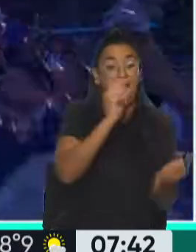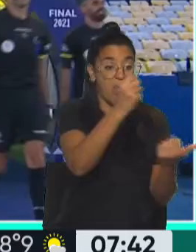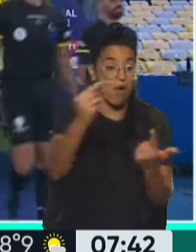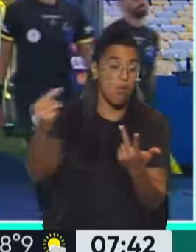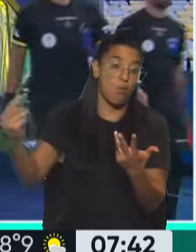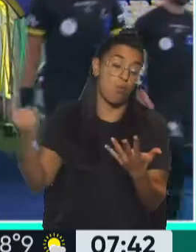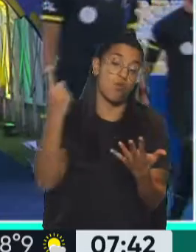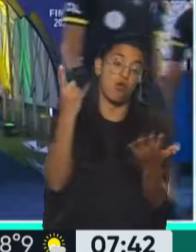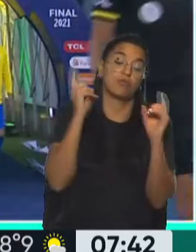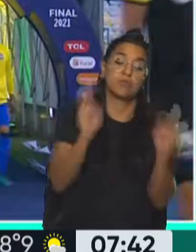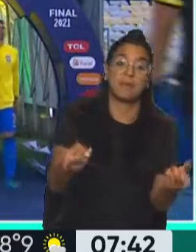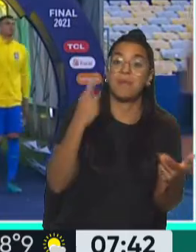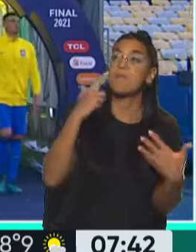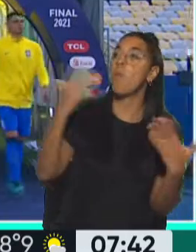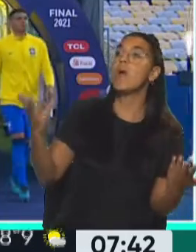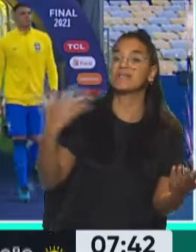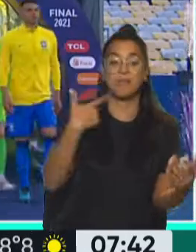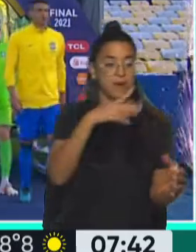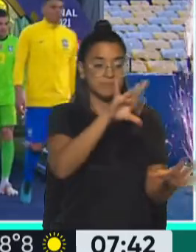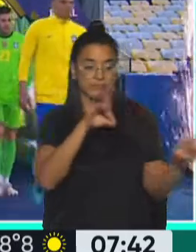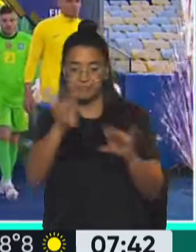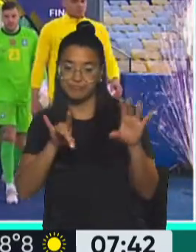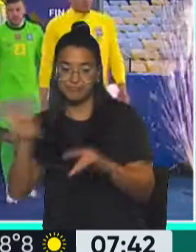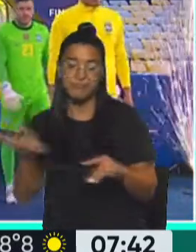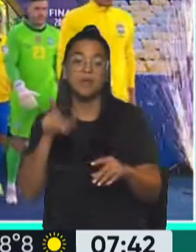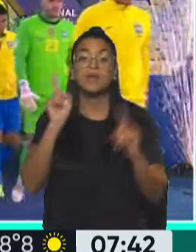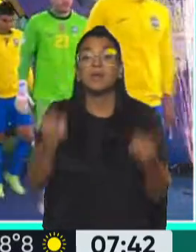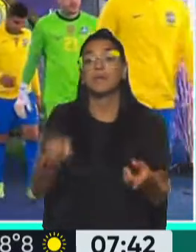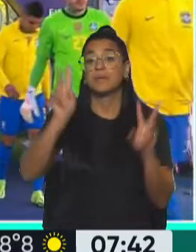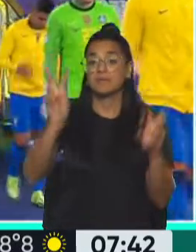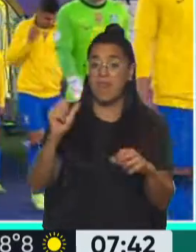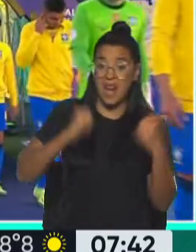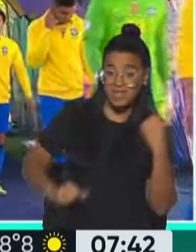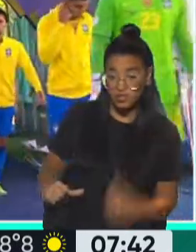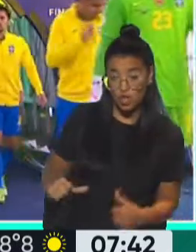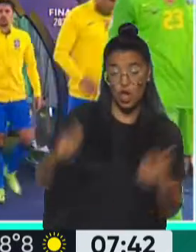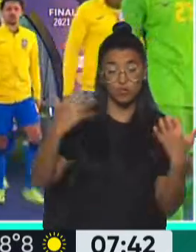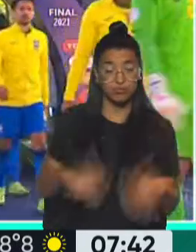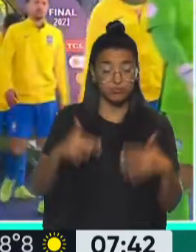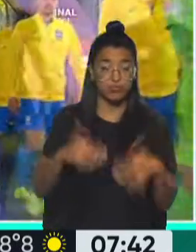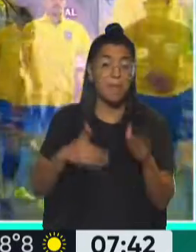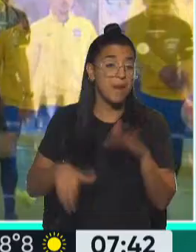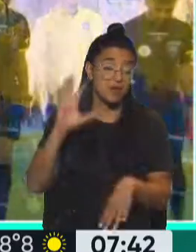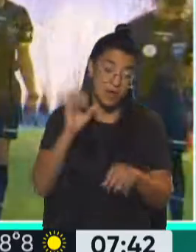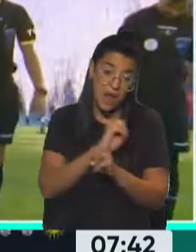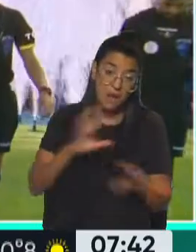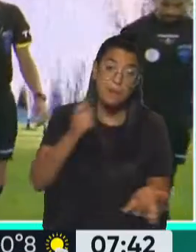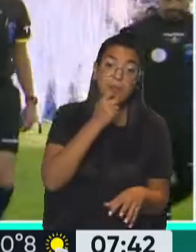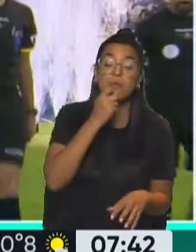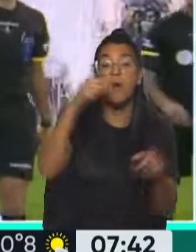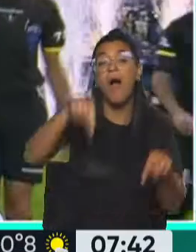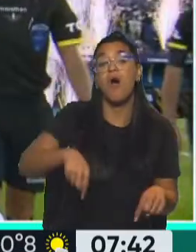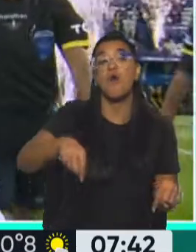una convocatoria a la selección de tu país, es el hecho de las lesiones, ¿no?, que han sido en la mayoría graves. Bueno, el caso